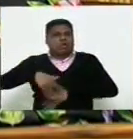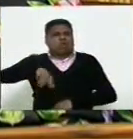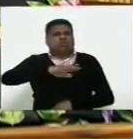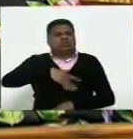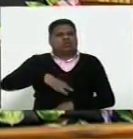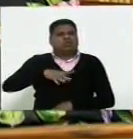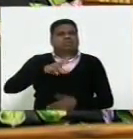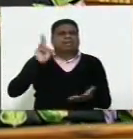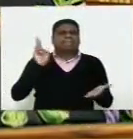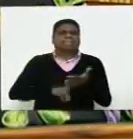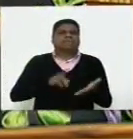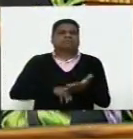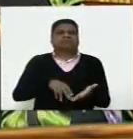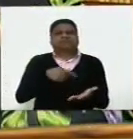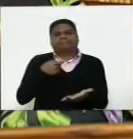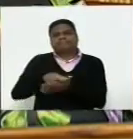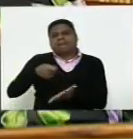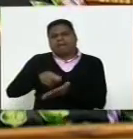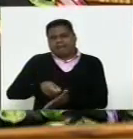la multa.